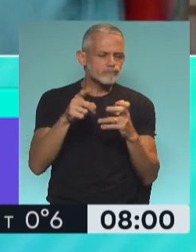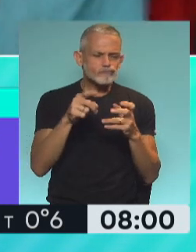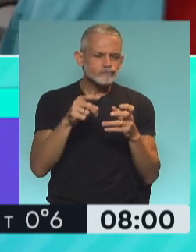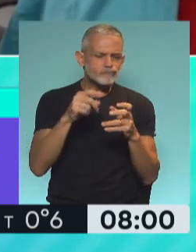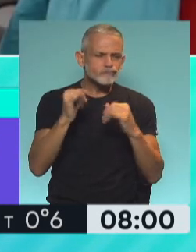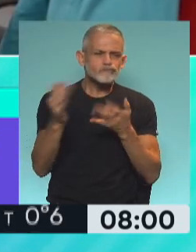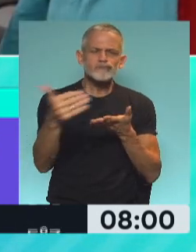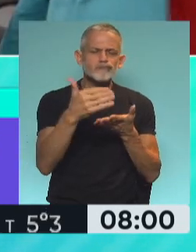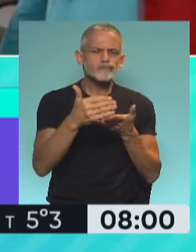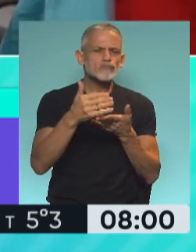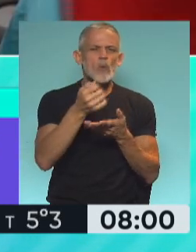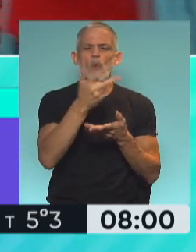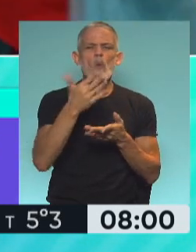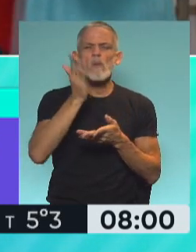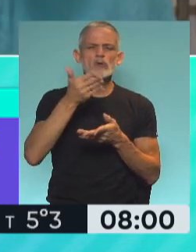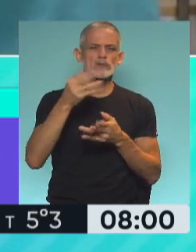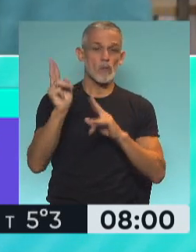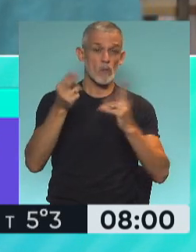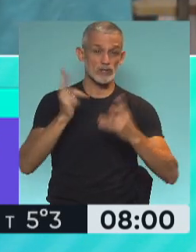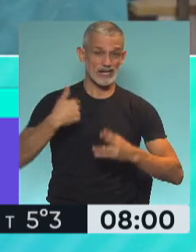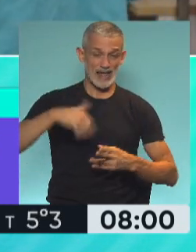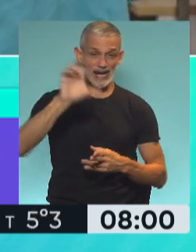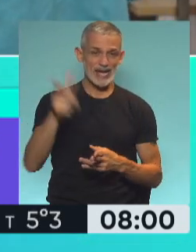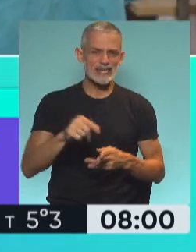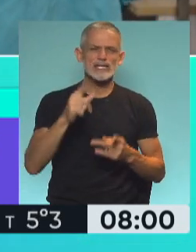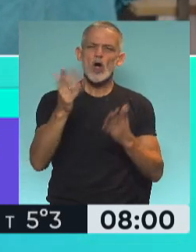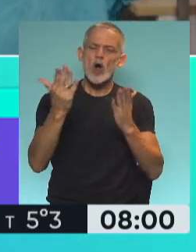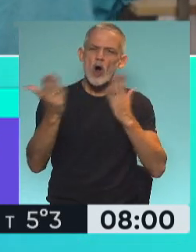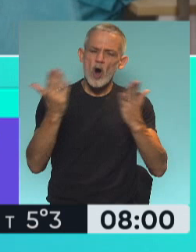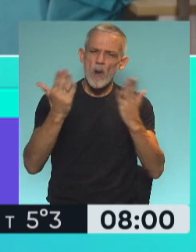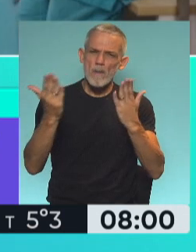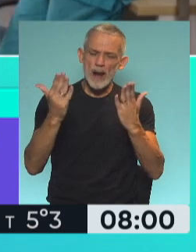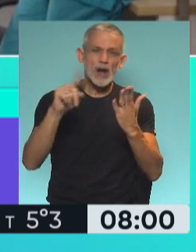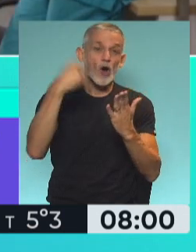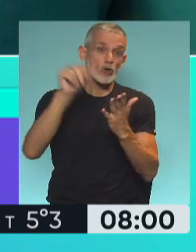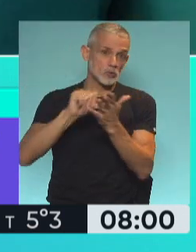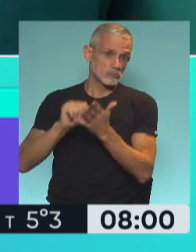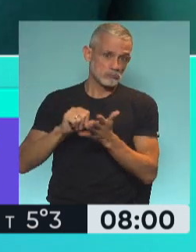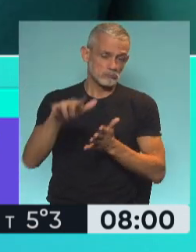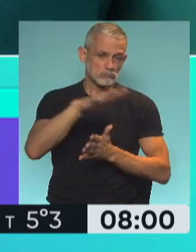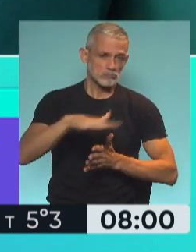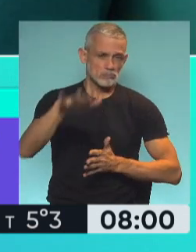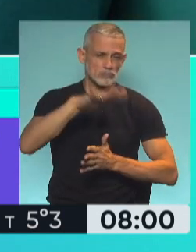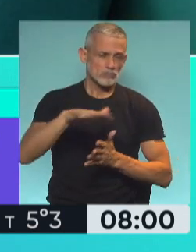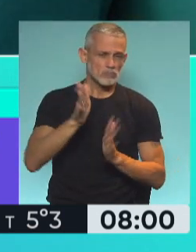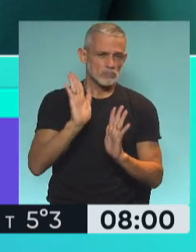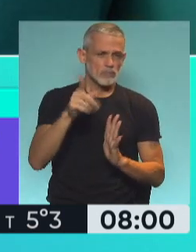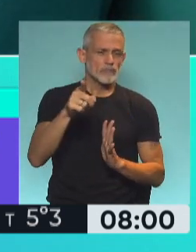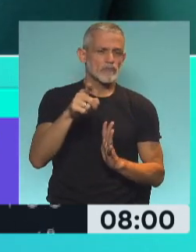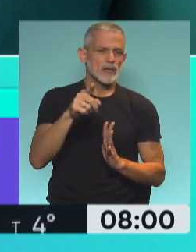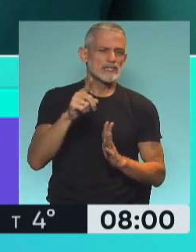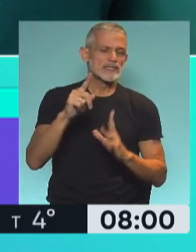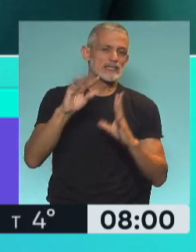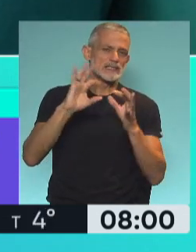la mortalidad que teníamos en el país, sino compararla con la de otros lugares, tanto del